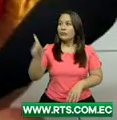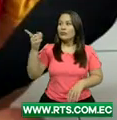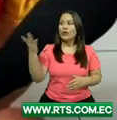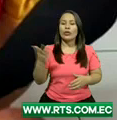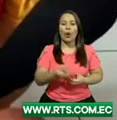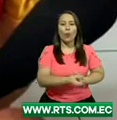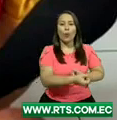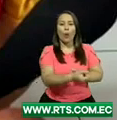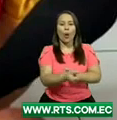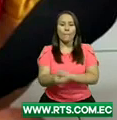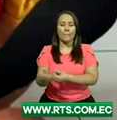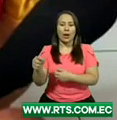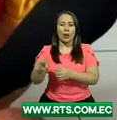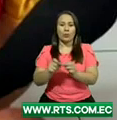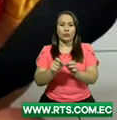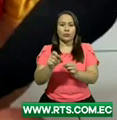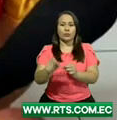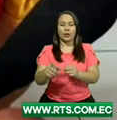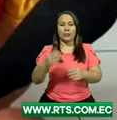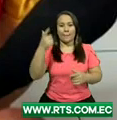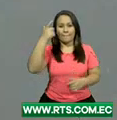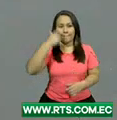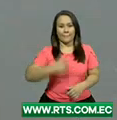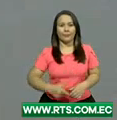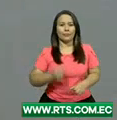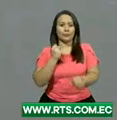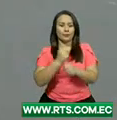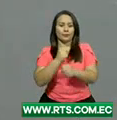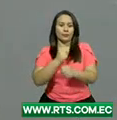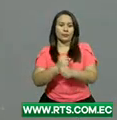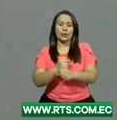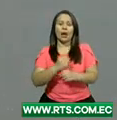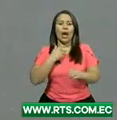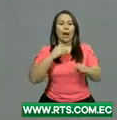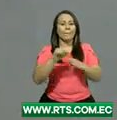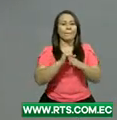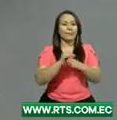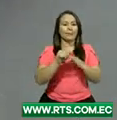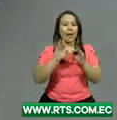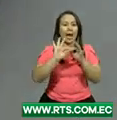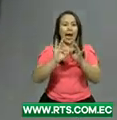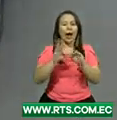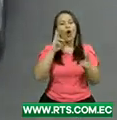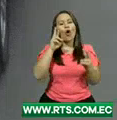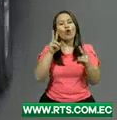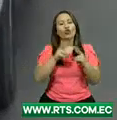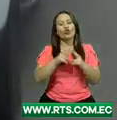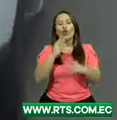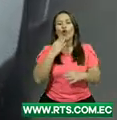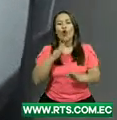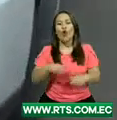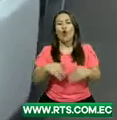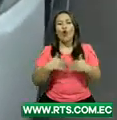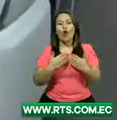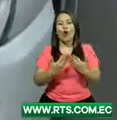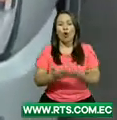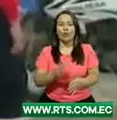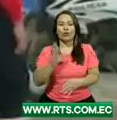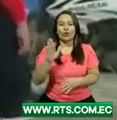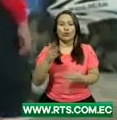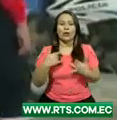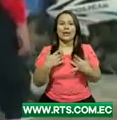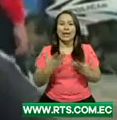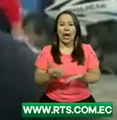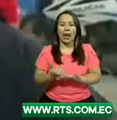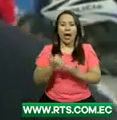la parroquia y los uniformados que se encontraban en la upc pusieron en práctica sus conocimientos y sobre todo su intención